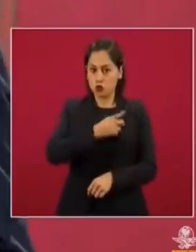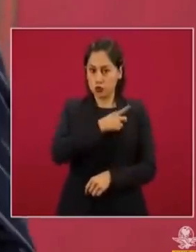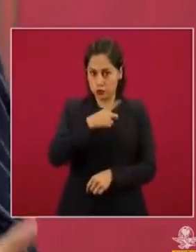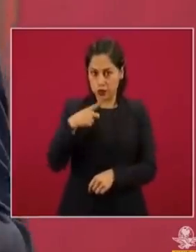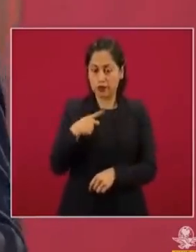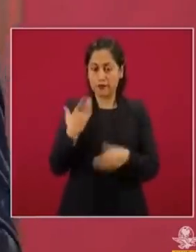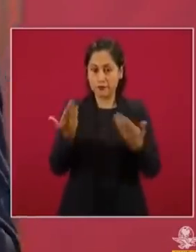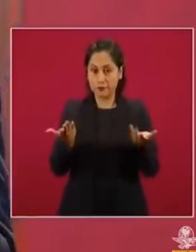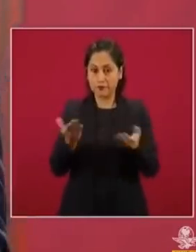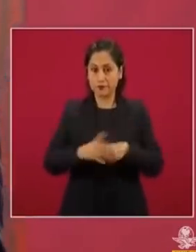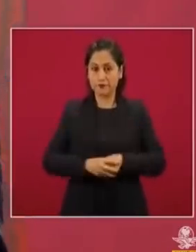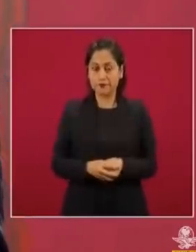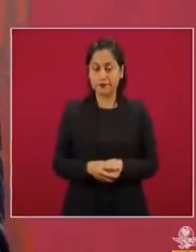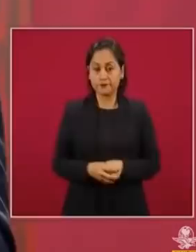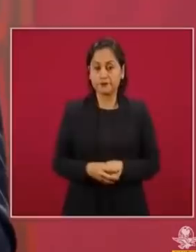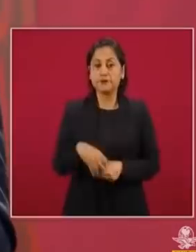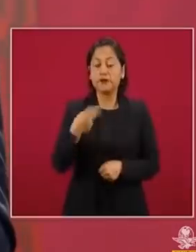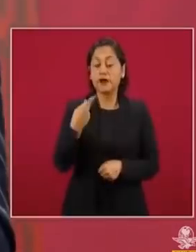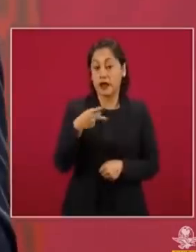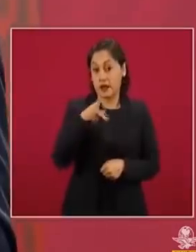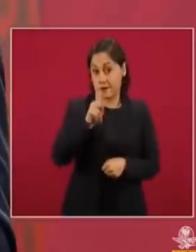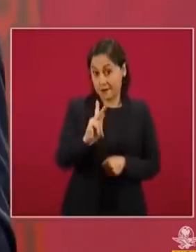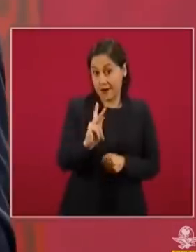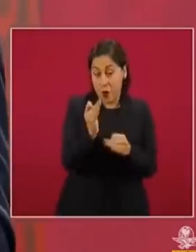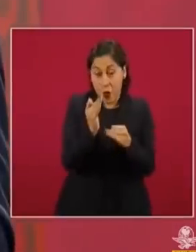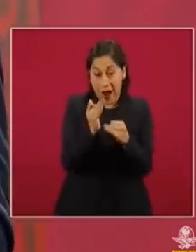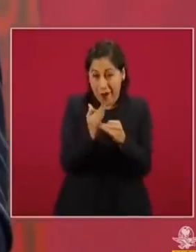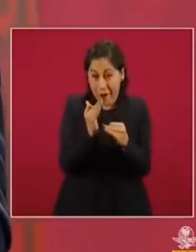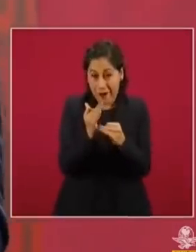Pero aquí además está de por medio